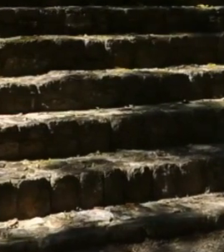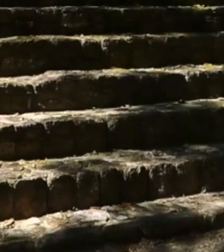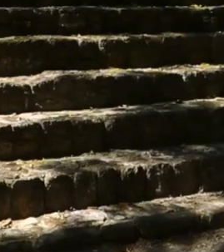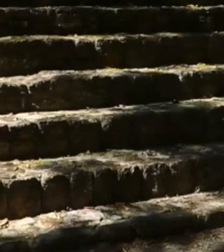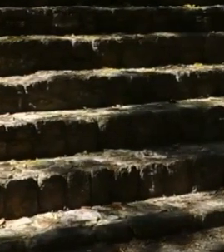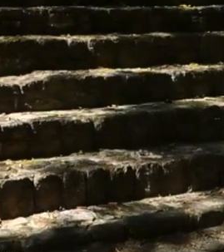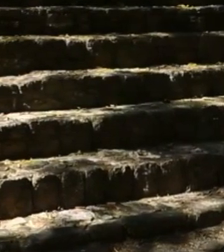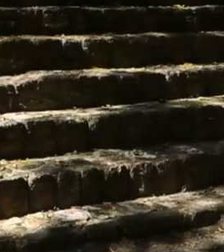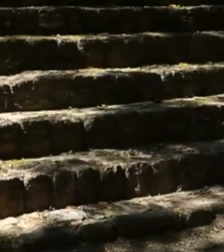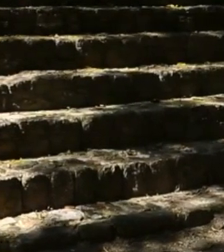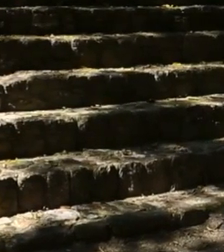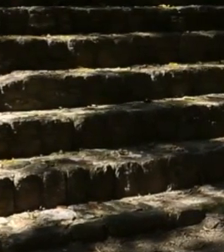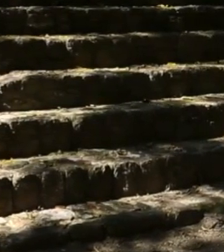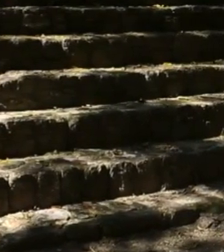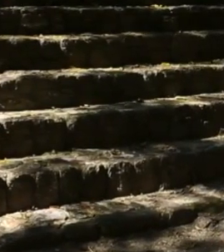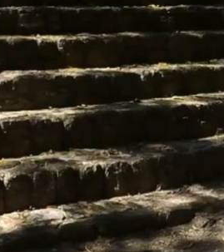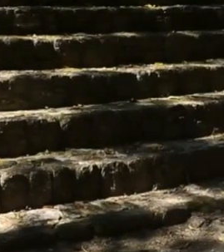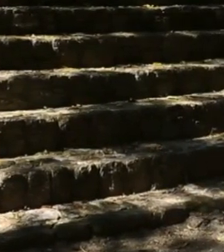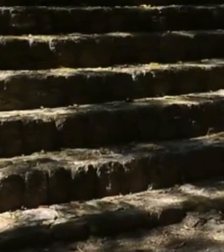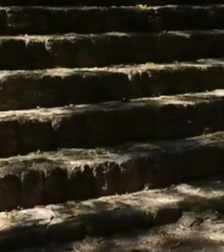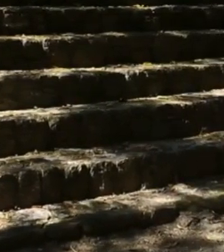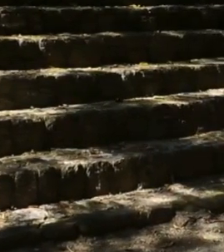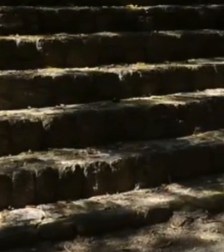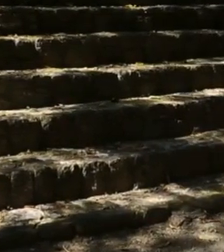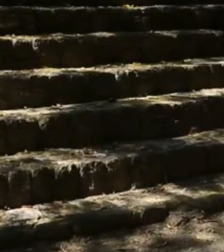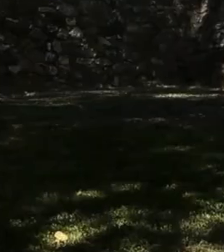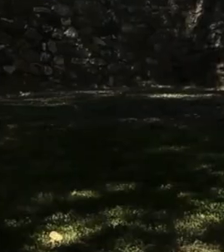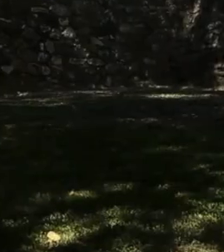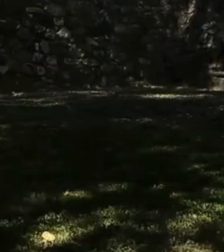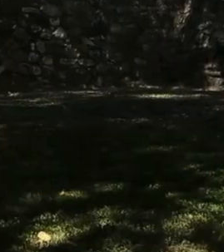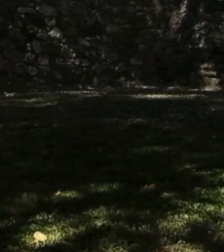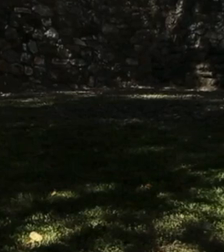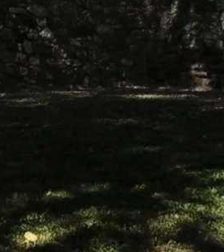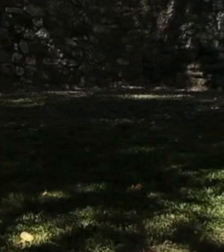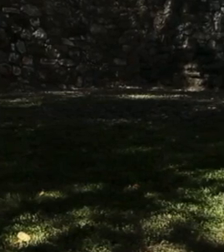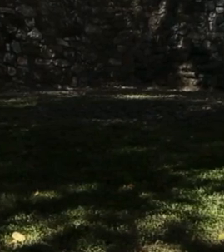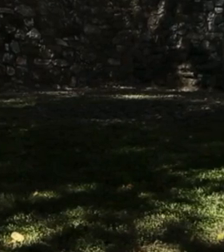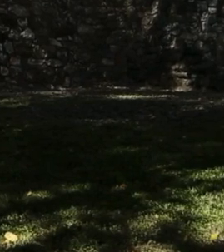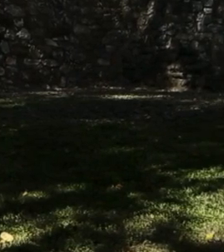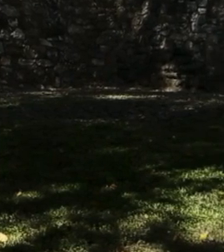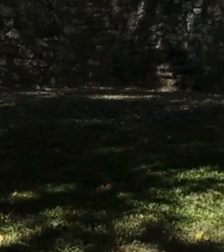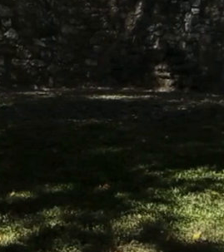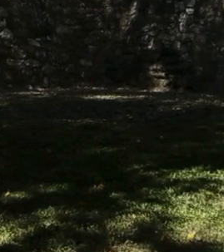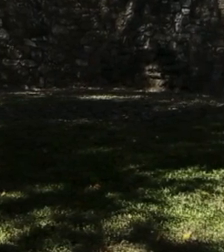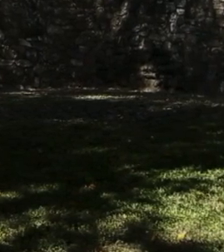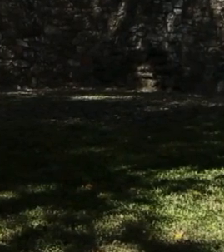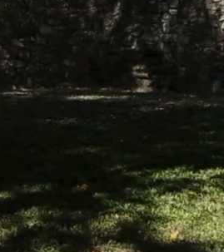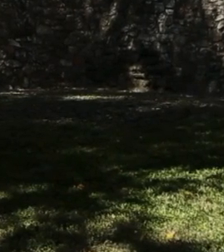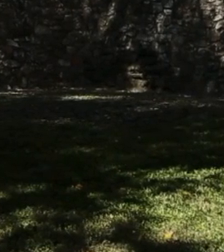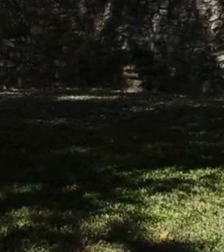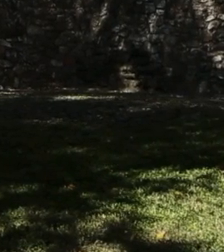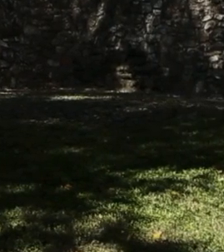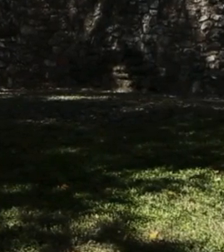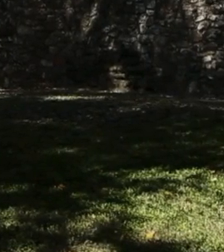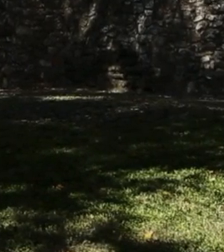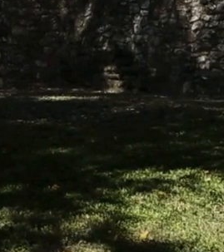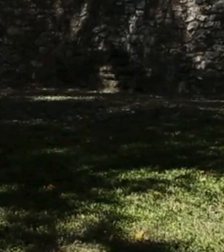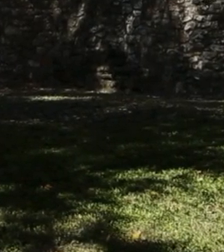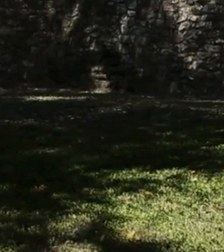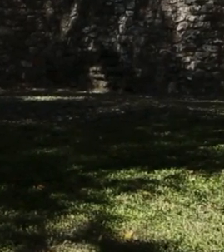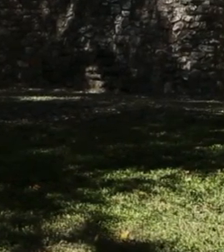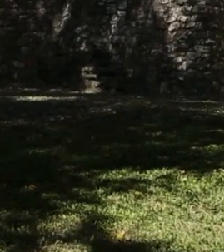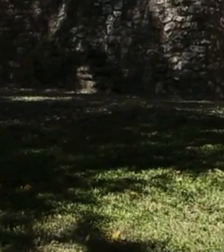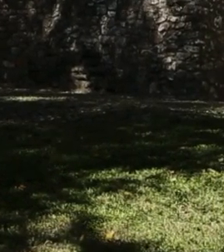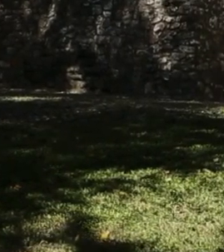esta interesante zona arqueológica y también el cedulario está terminado. En el